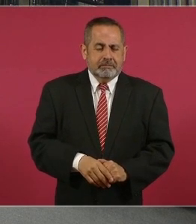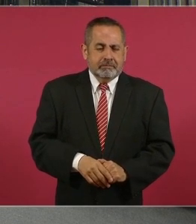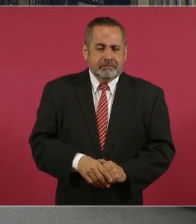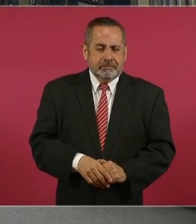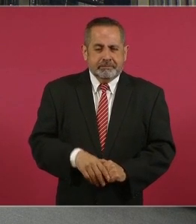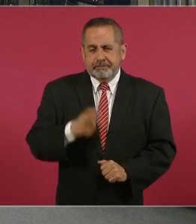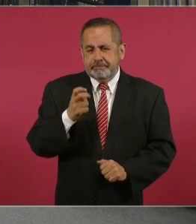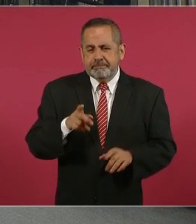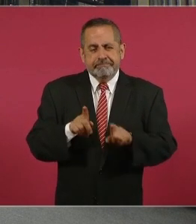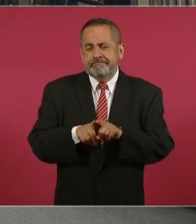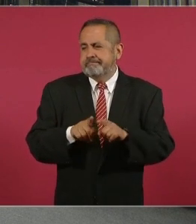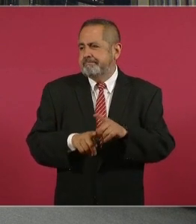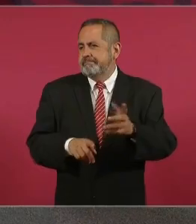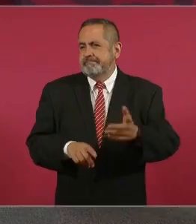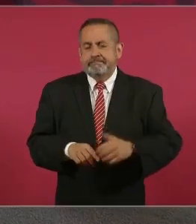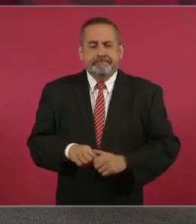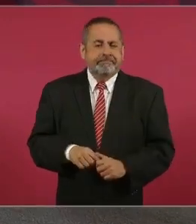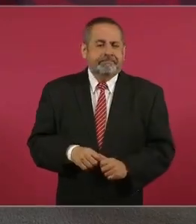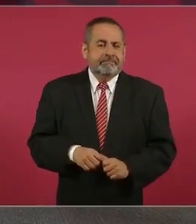es